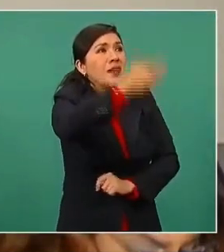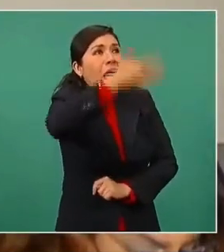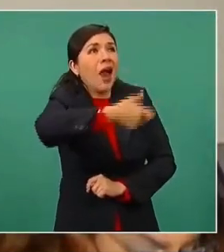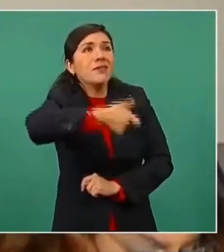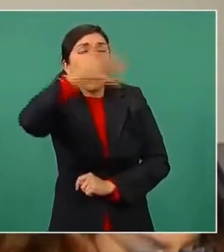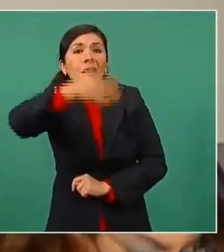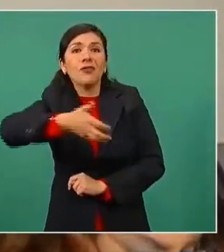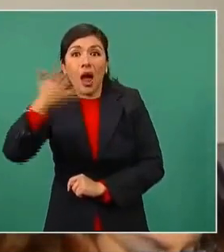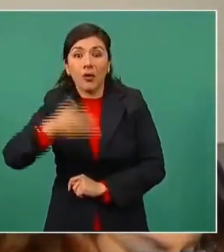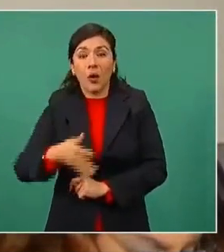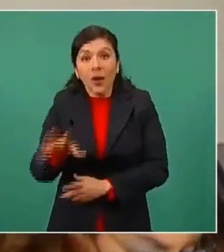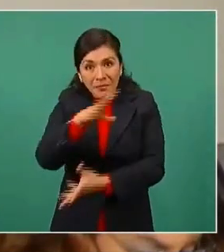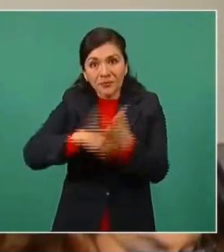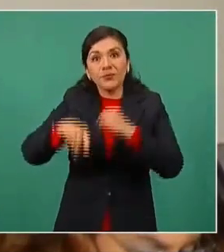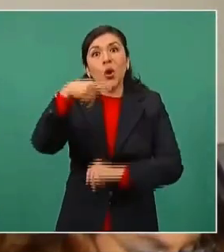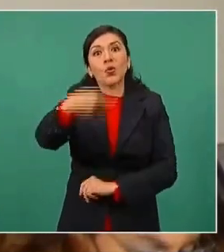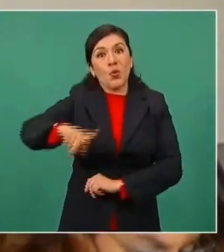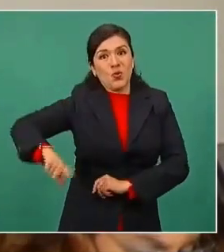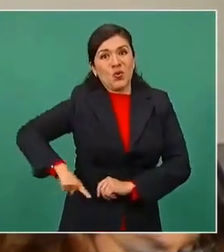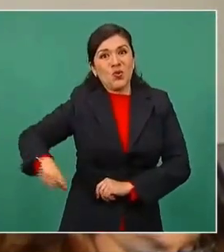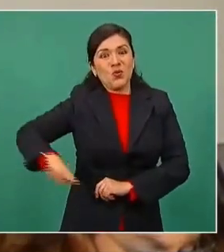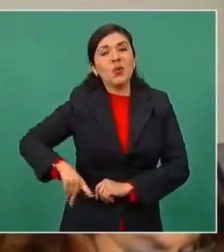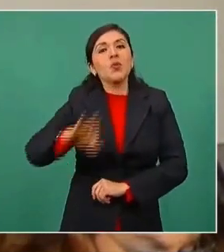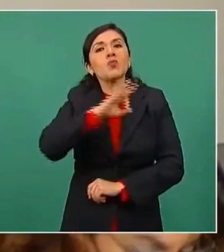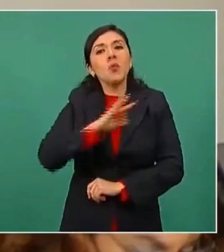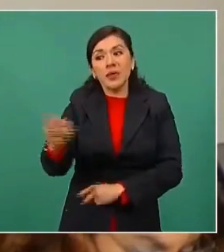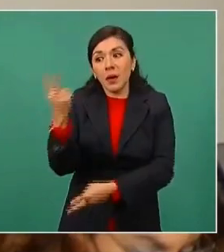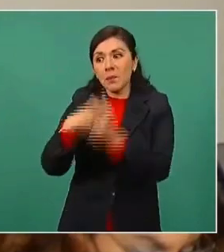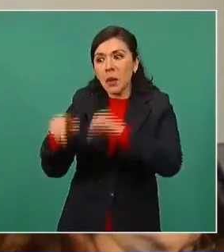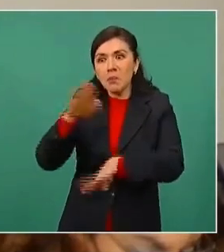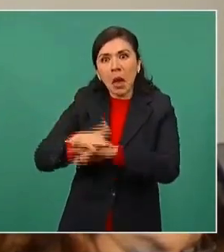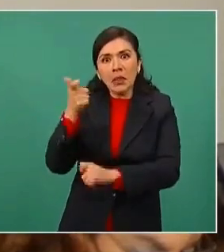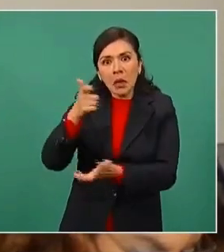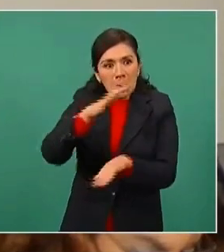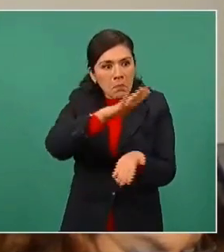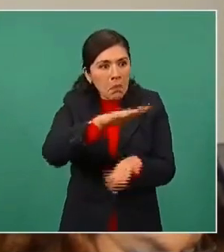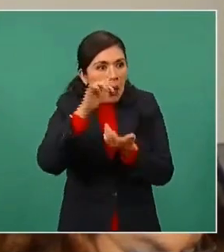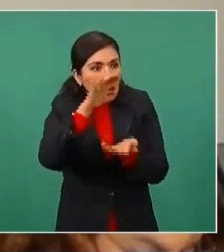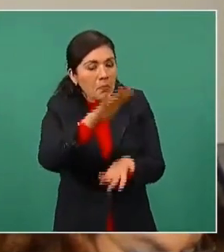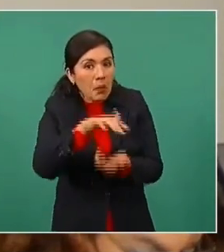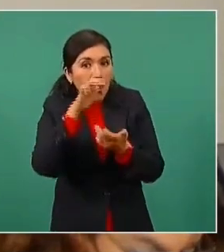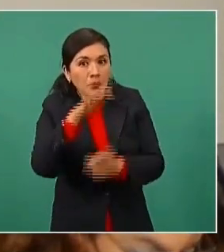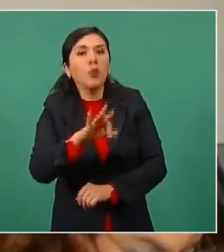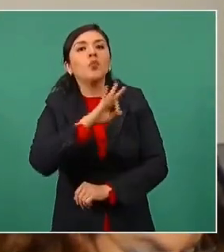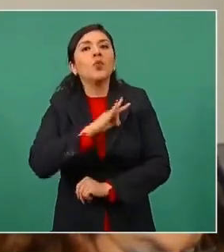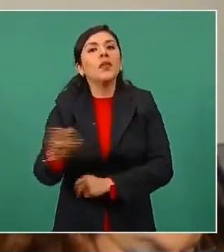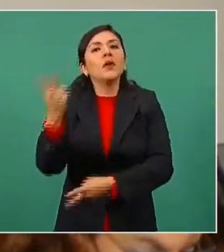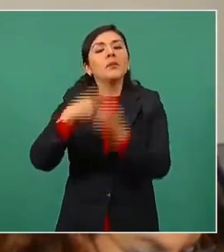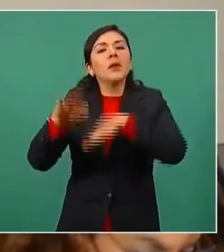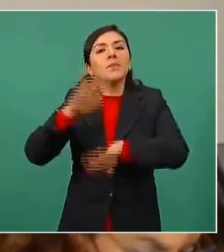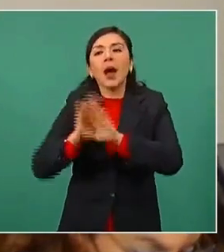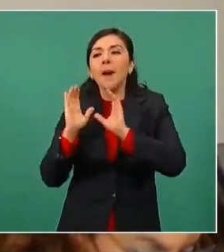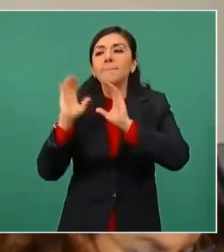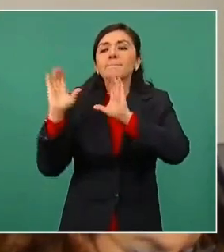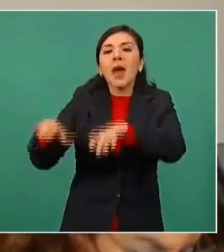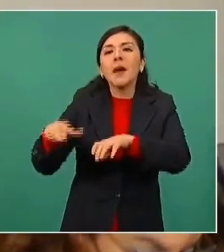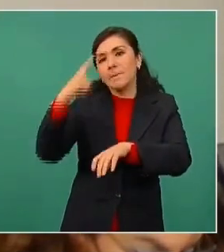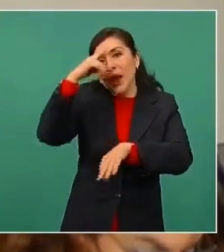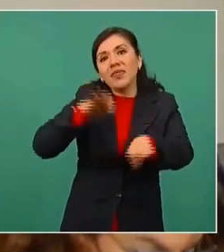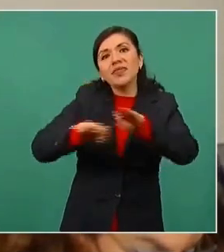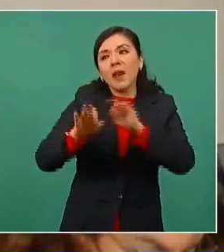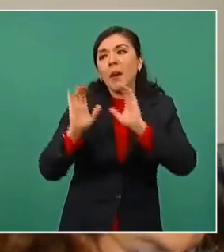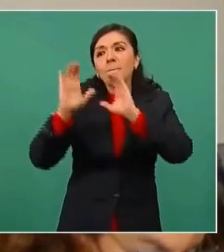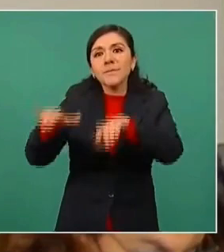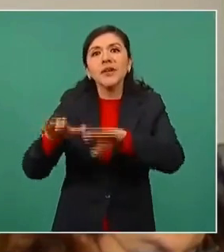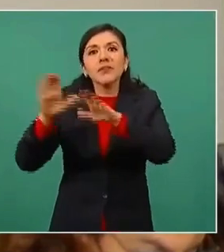ese capital, podría generar más empleos de lo que México requiere en este momento. Presidente, ¿qué dice